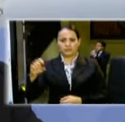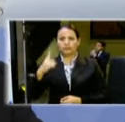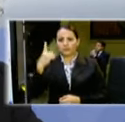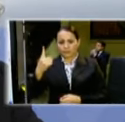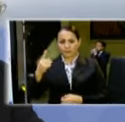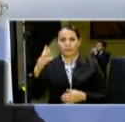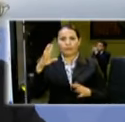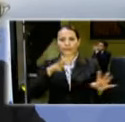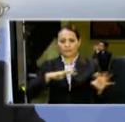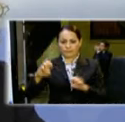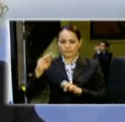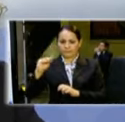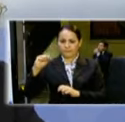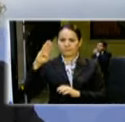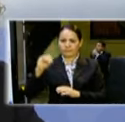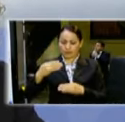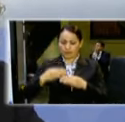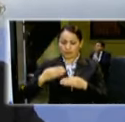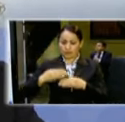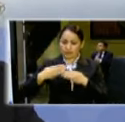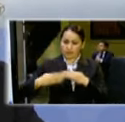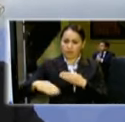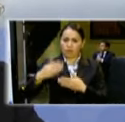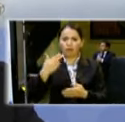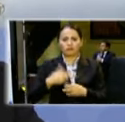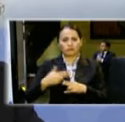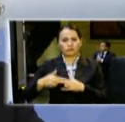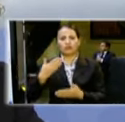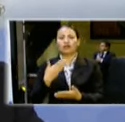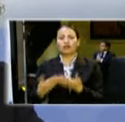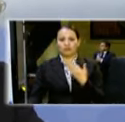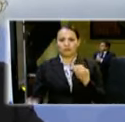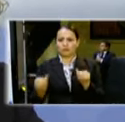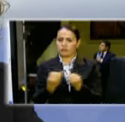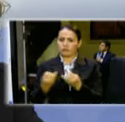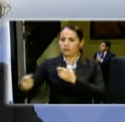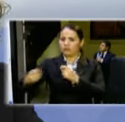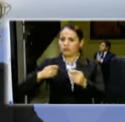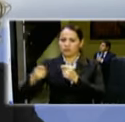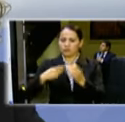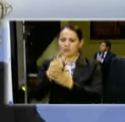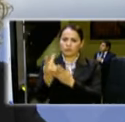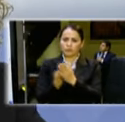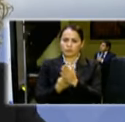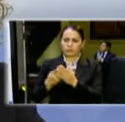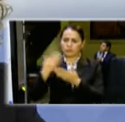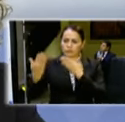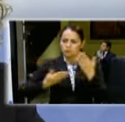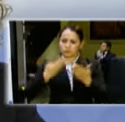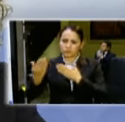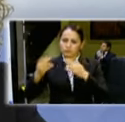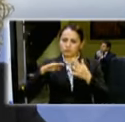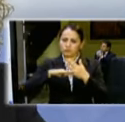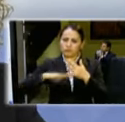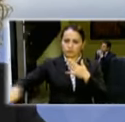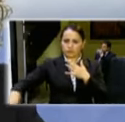1999 hasta hoy, donde también es coordinador del Programa Interdisciplinario en Estudios Migratorios,